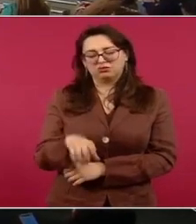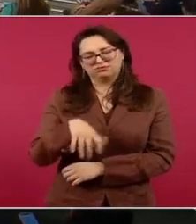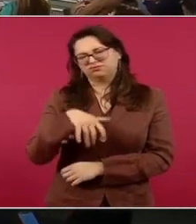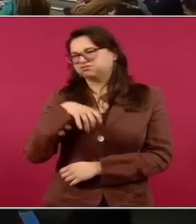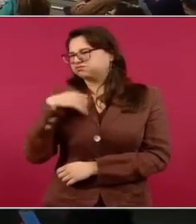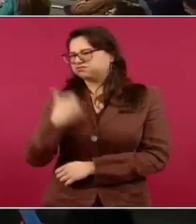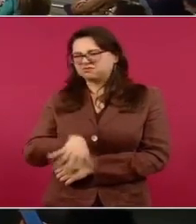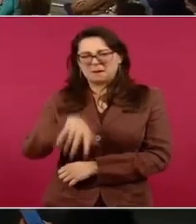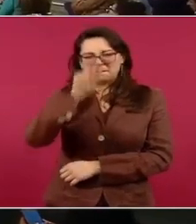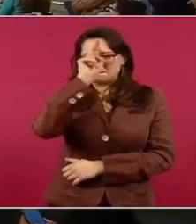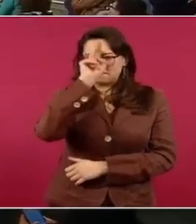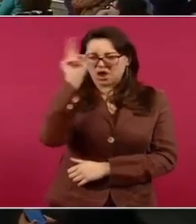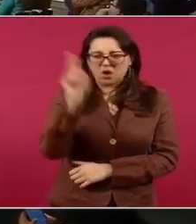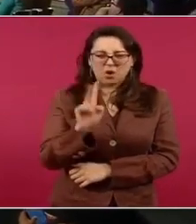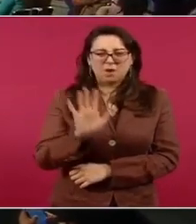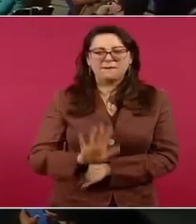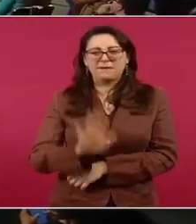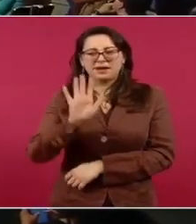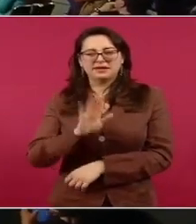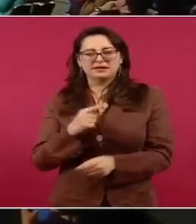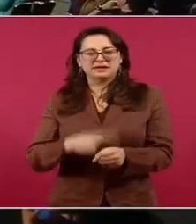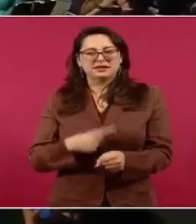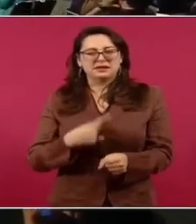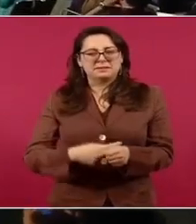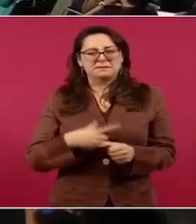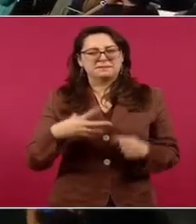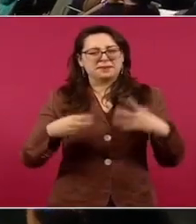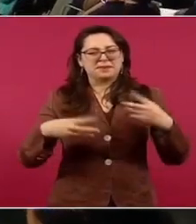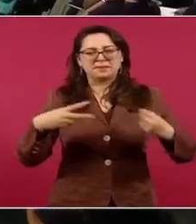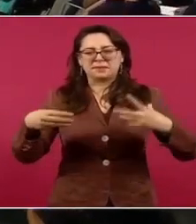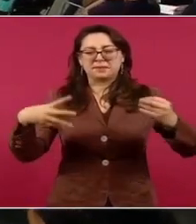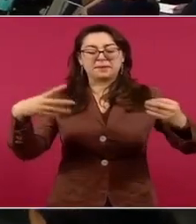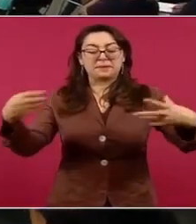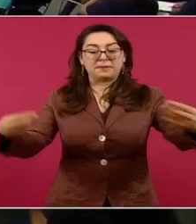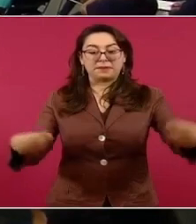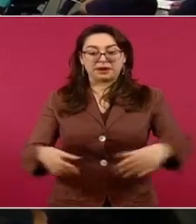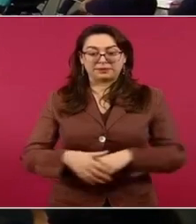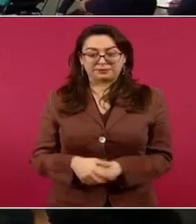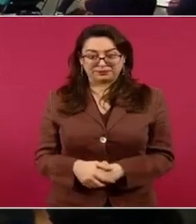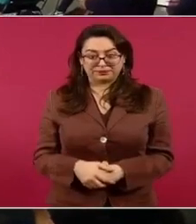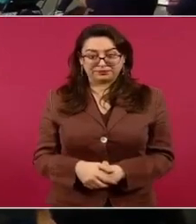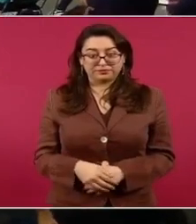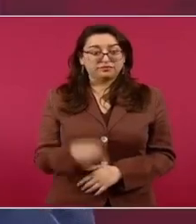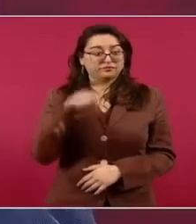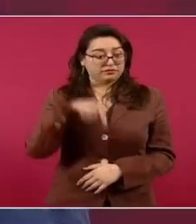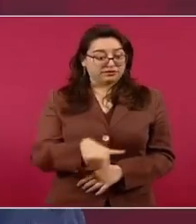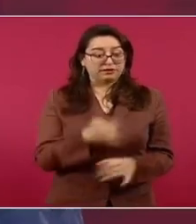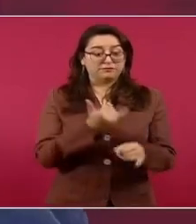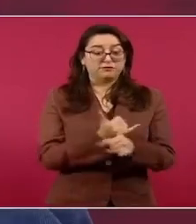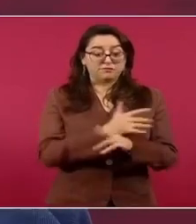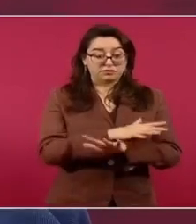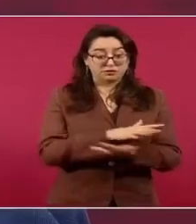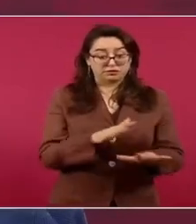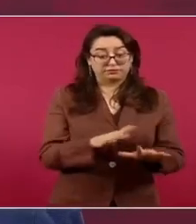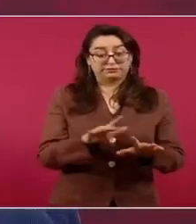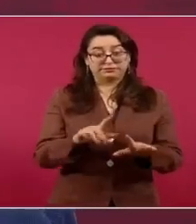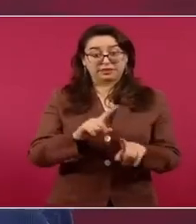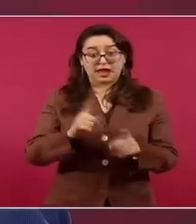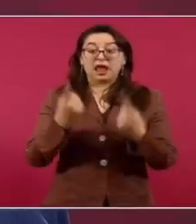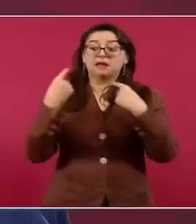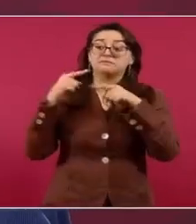Entonces, todo esto acompañado de campañas en las escuelas y en los